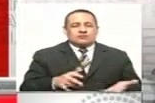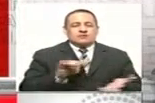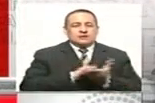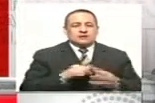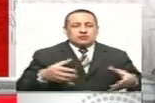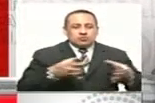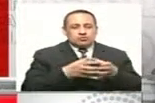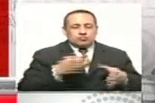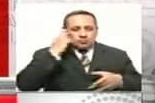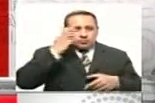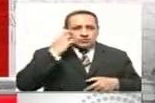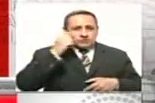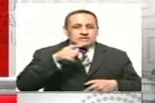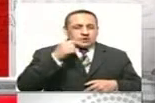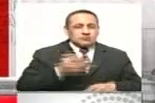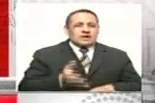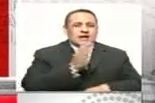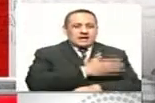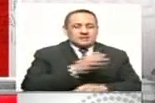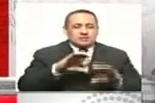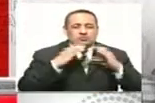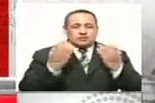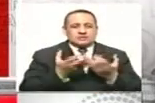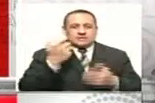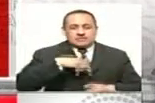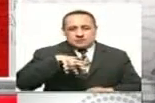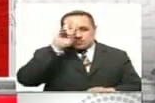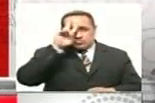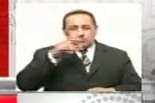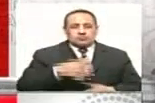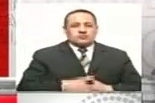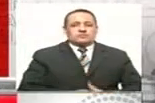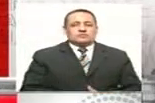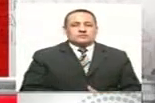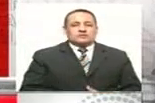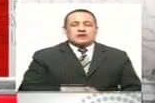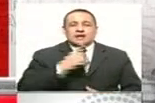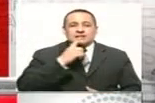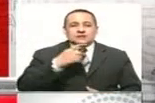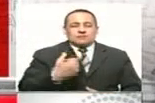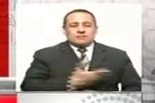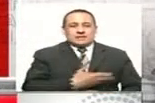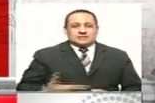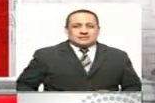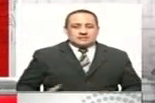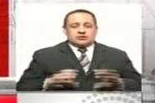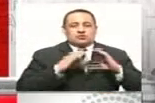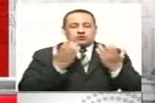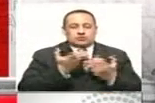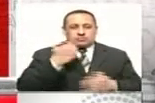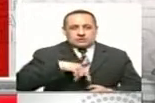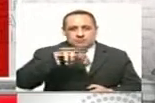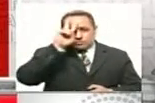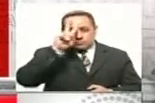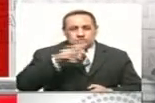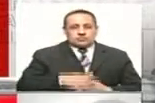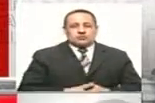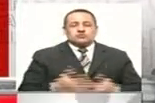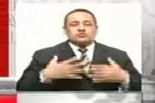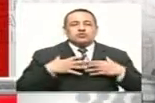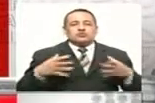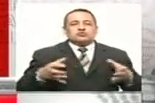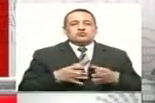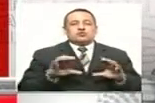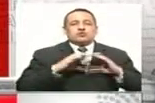tiendas políticas. Ya usted ha sido congresista de la República, ha sido presidenta de Congreso de la República. Nosotros